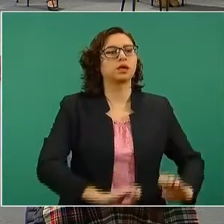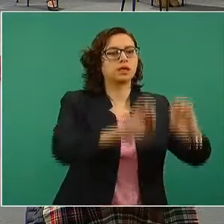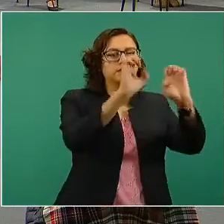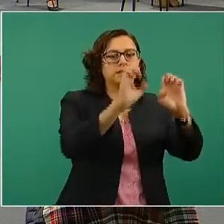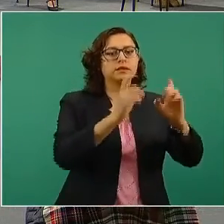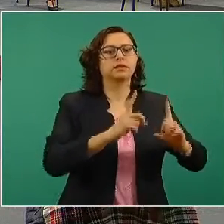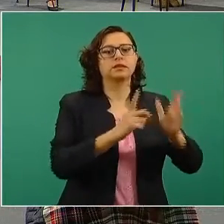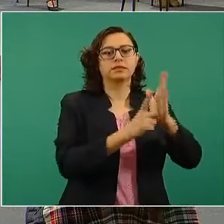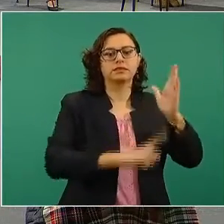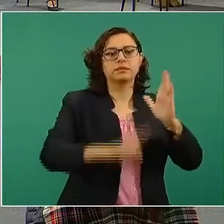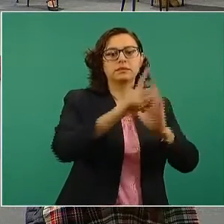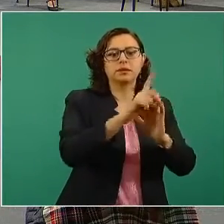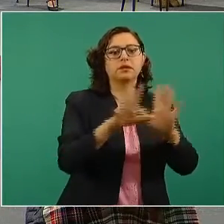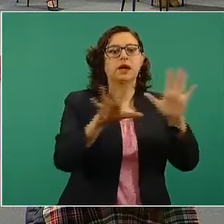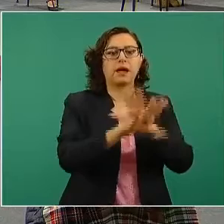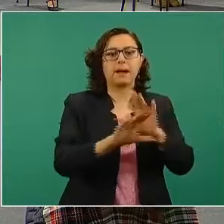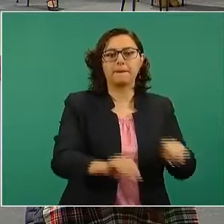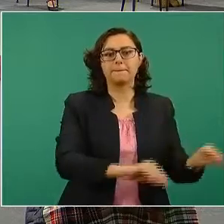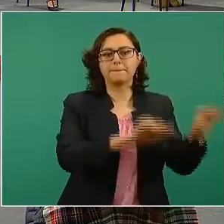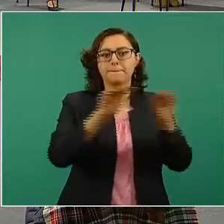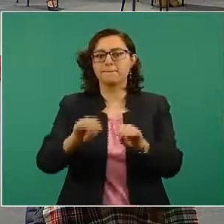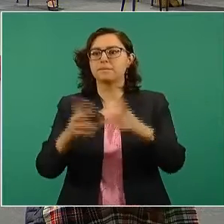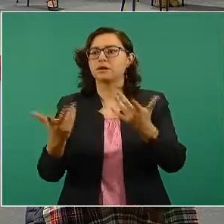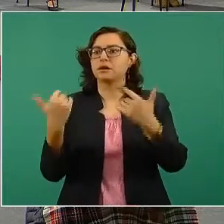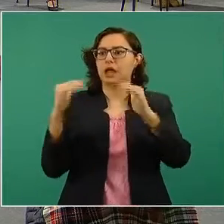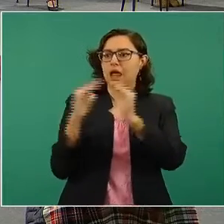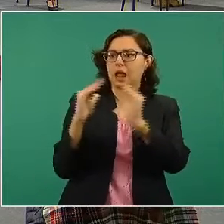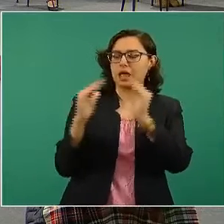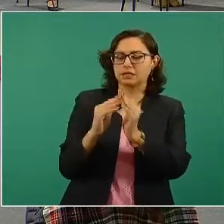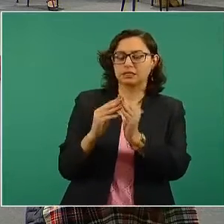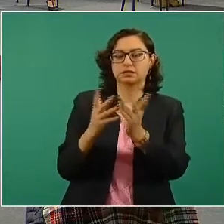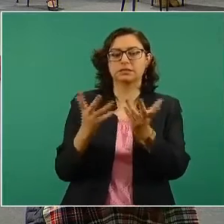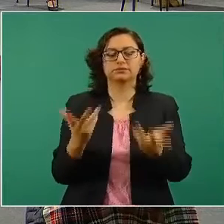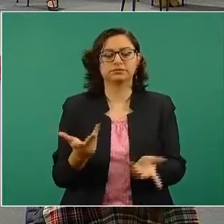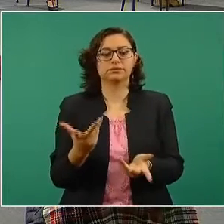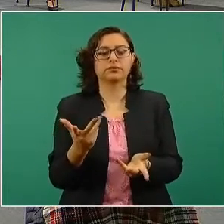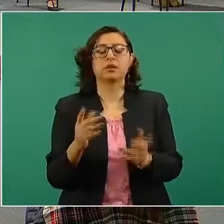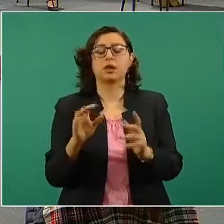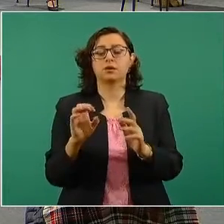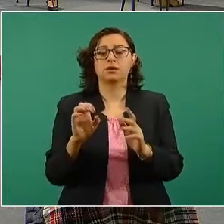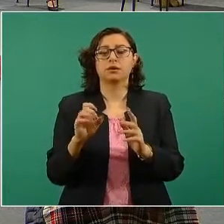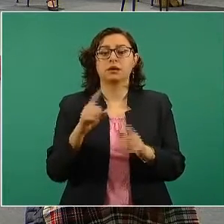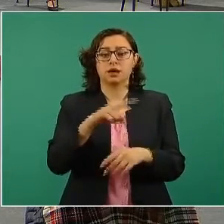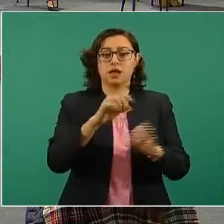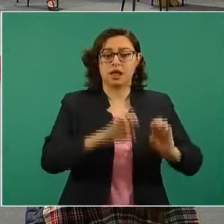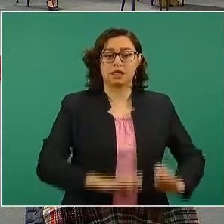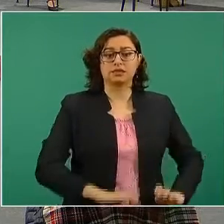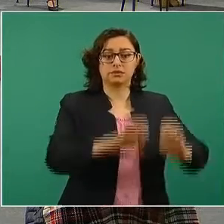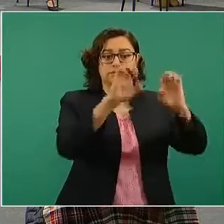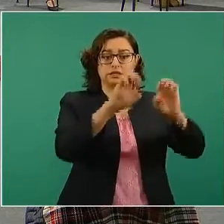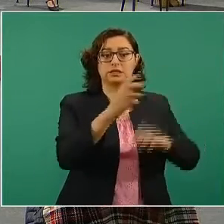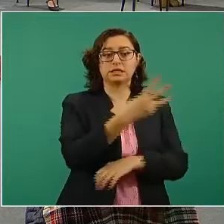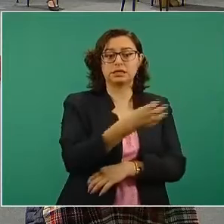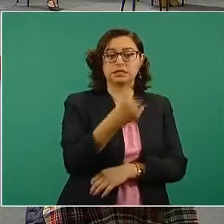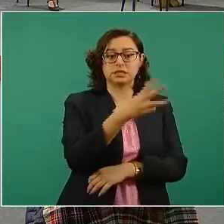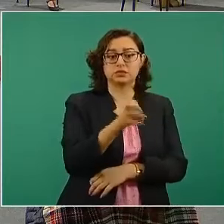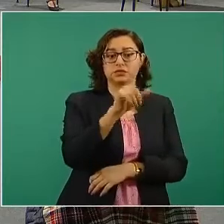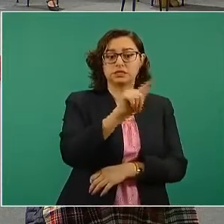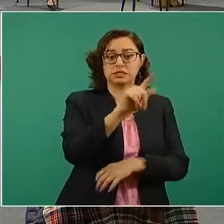habitacionales, reubicaciones y vivienda unifamiliar. En el caso de la vivienda, en el caso de los edificios fueron